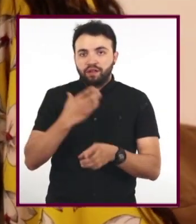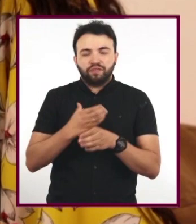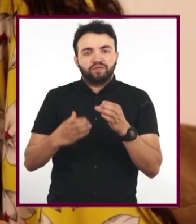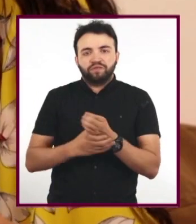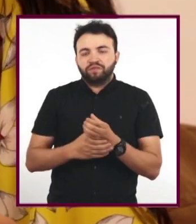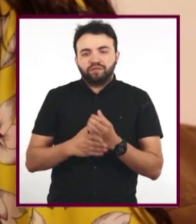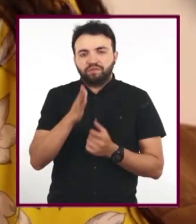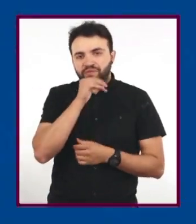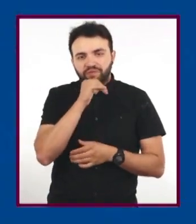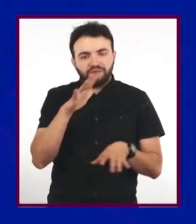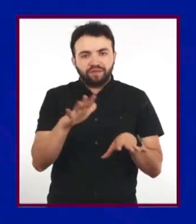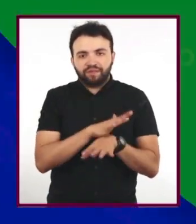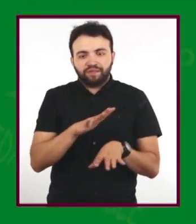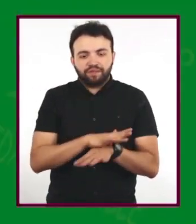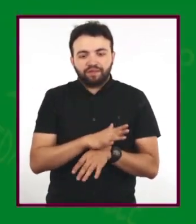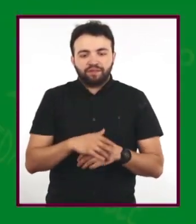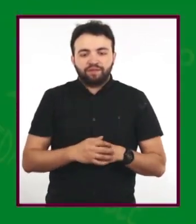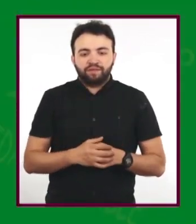Hay cosas que no cambian.